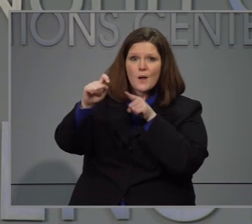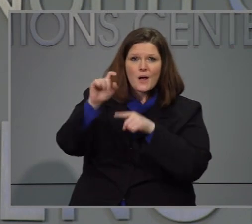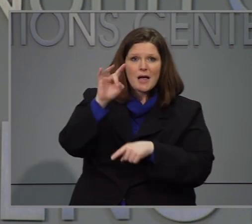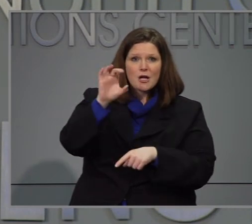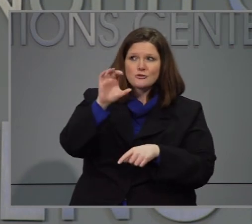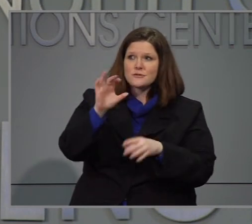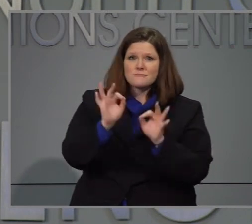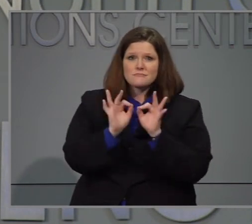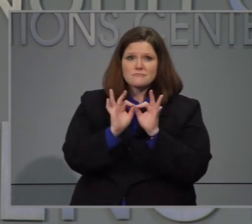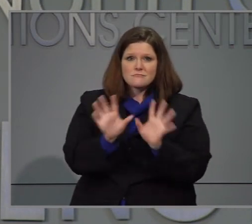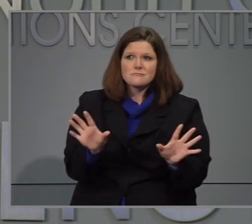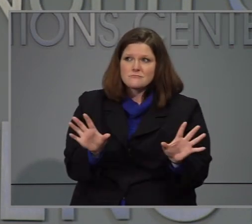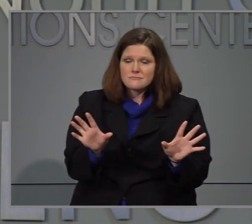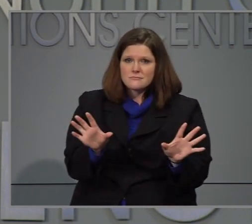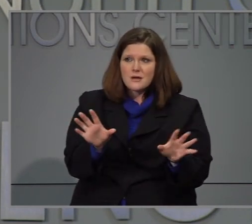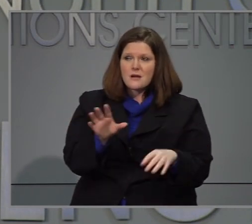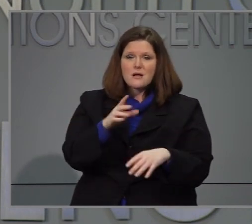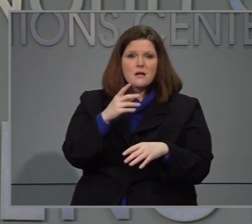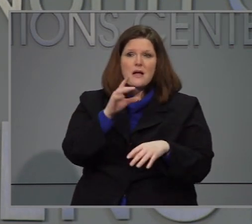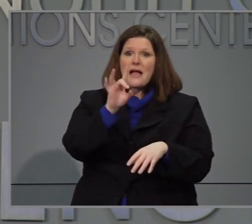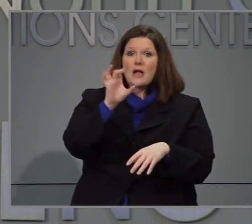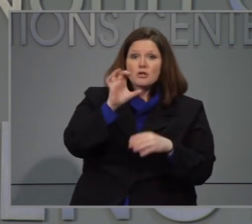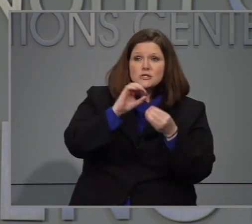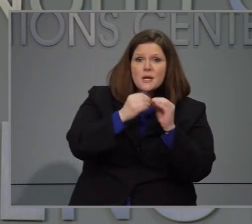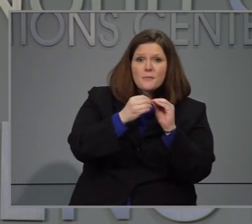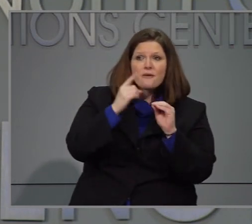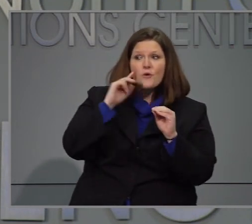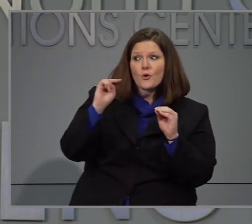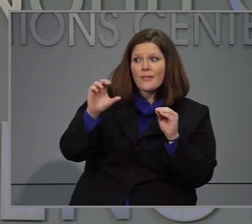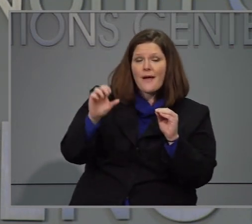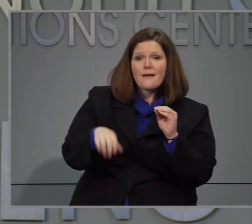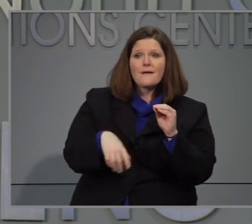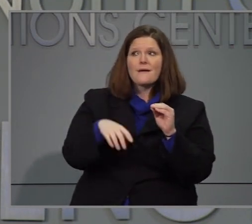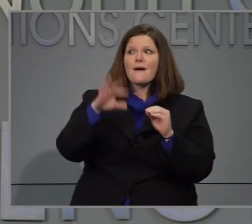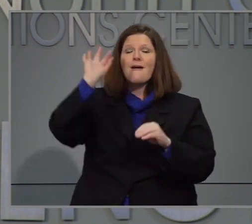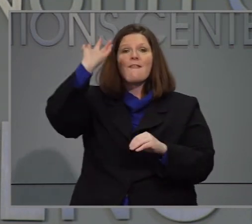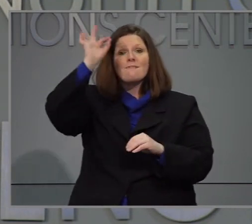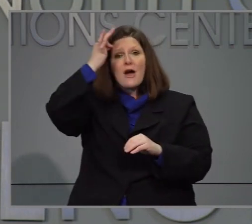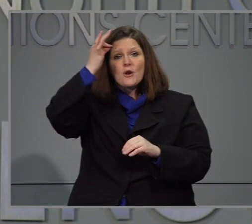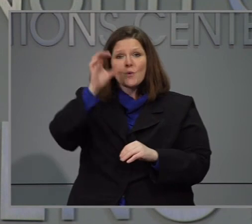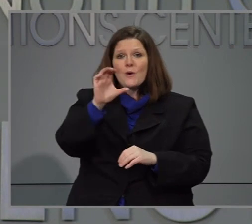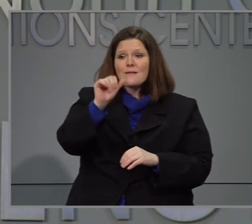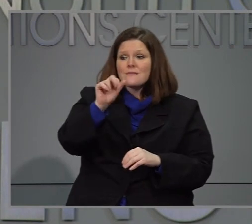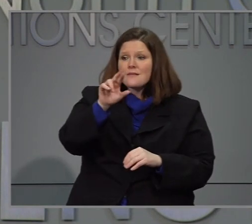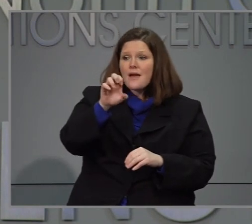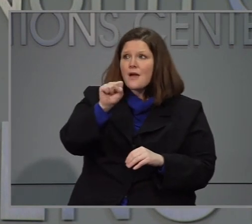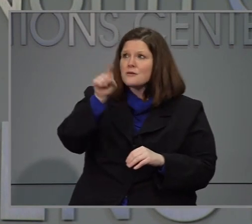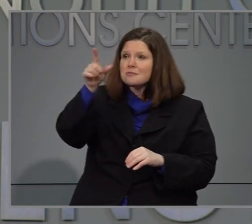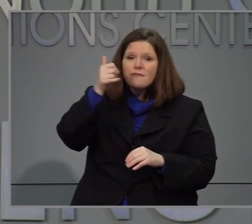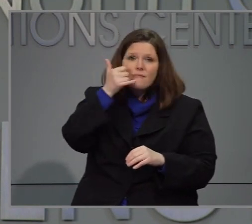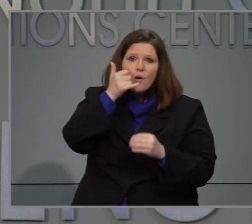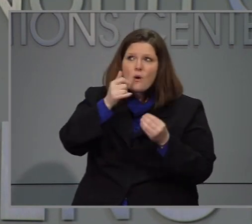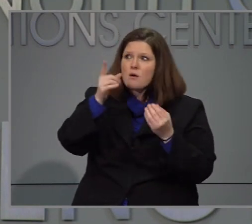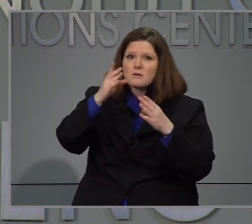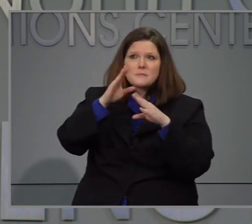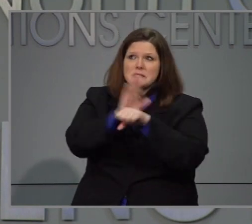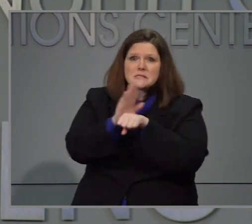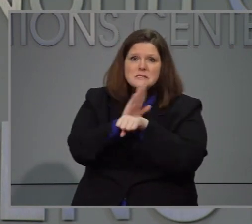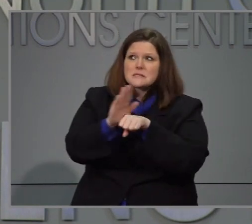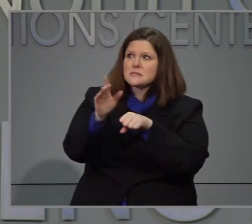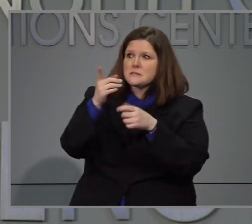800, tanto para recibir beneficios de desempleo y también el número de CARES a